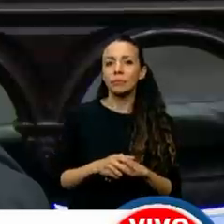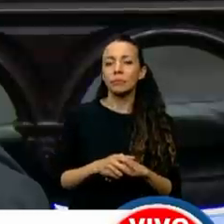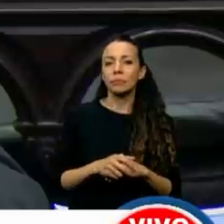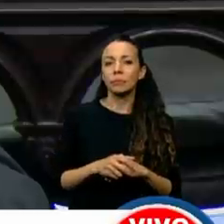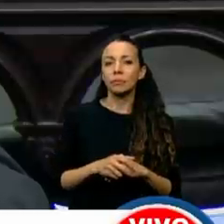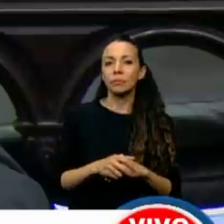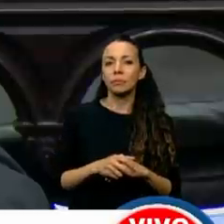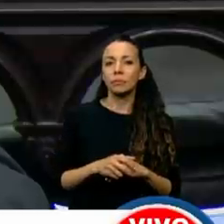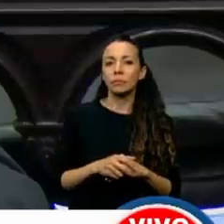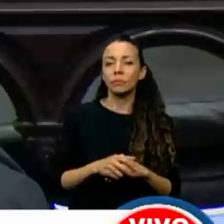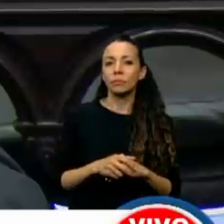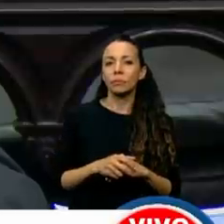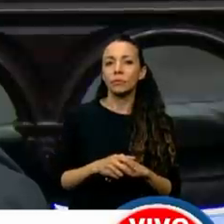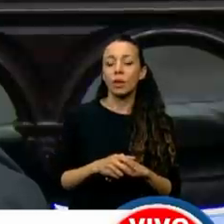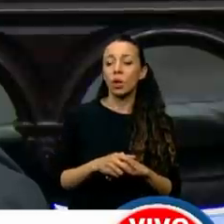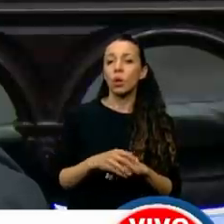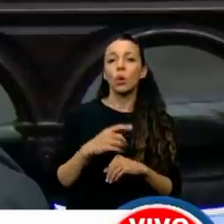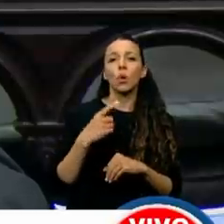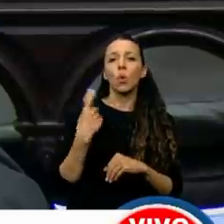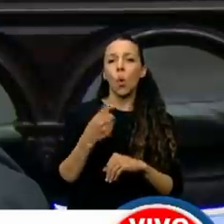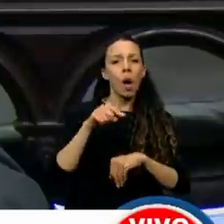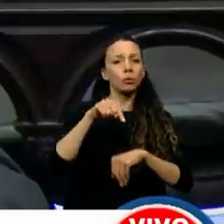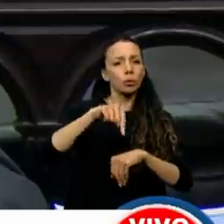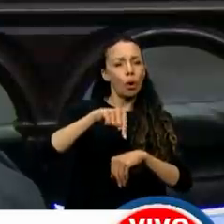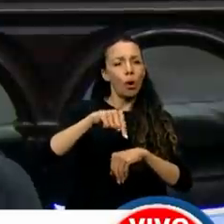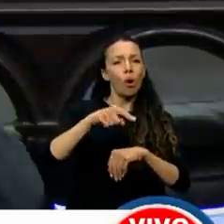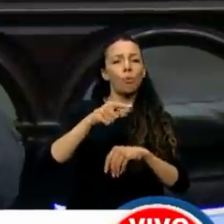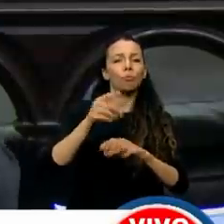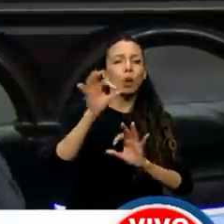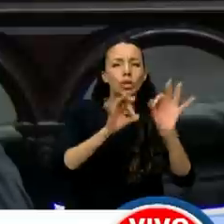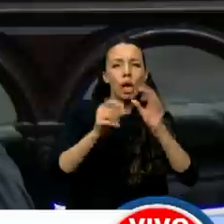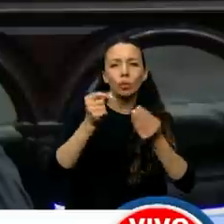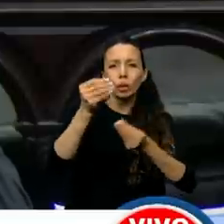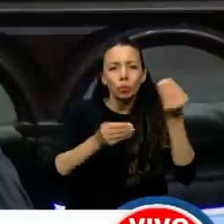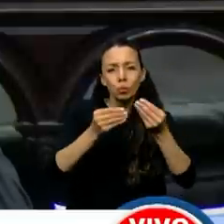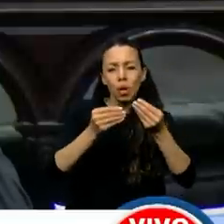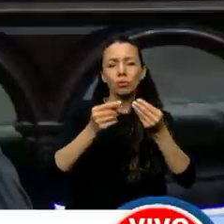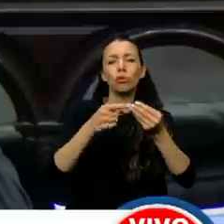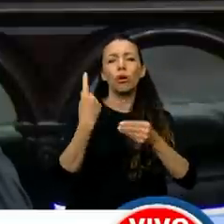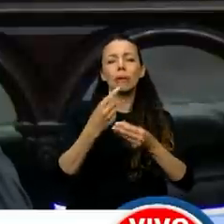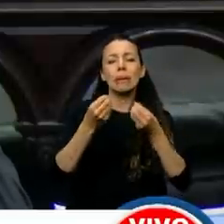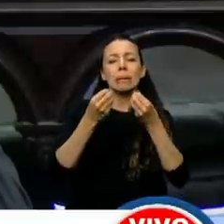al tratamiento de este proyecto de presupuesto realmente preocupados